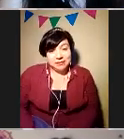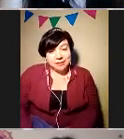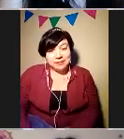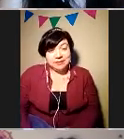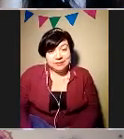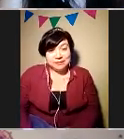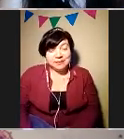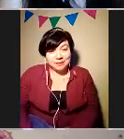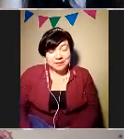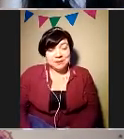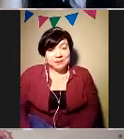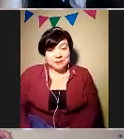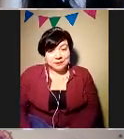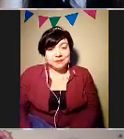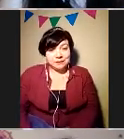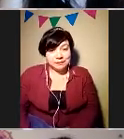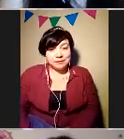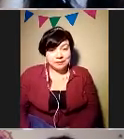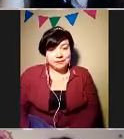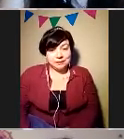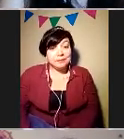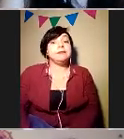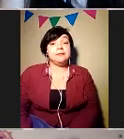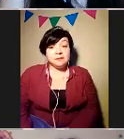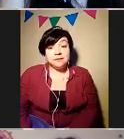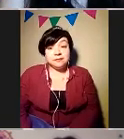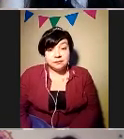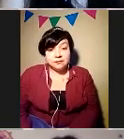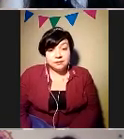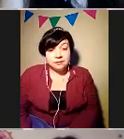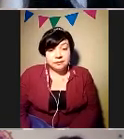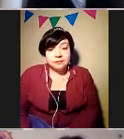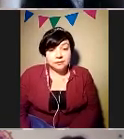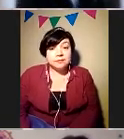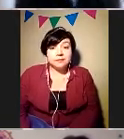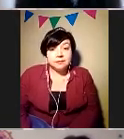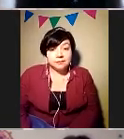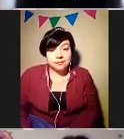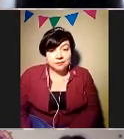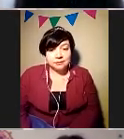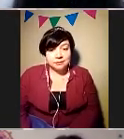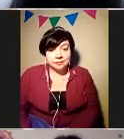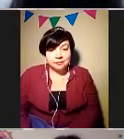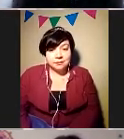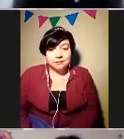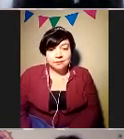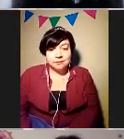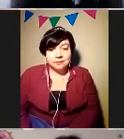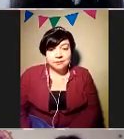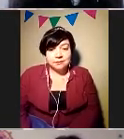acaparando. La moda hace que todo suba de precio. Hace 3 años la americana, yo cuando chica me vestía por americana, y